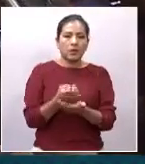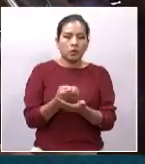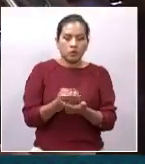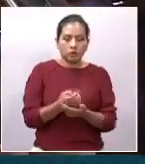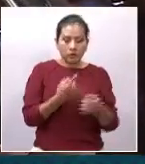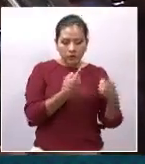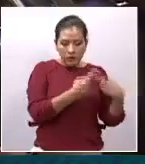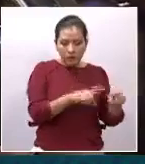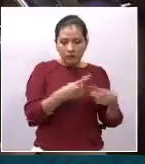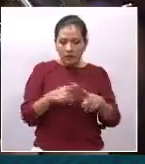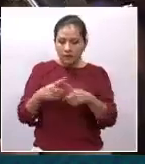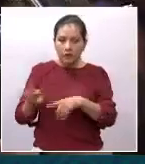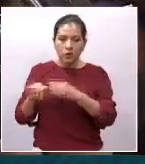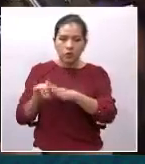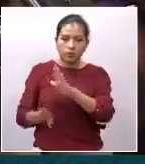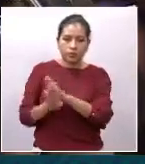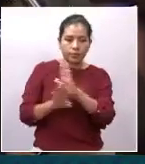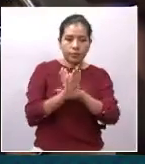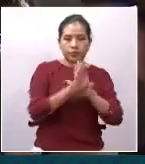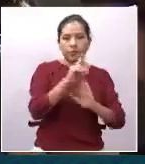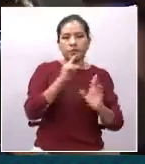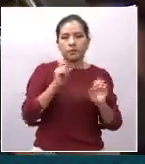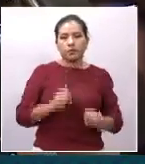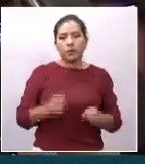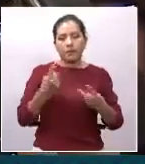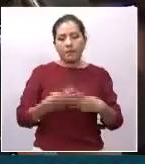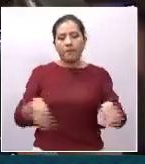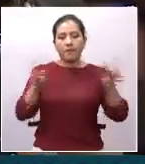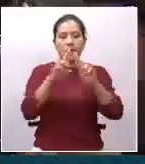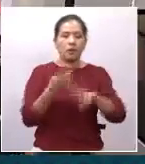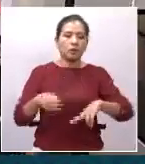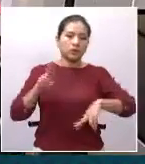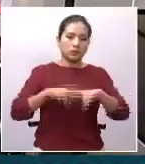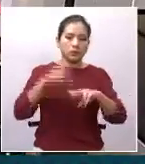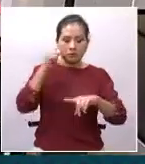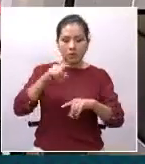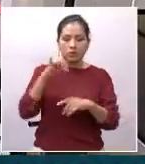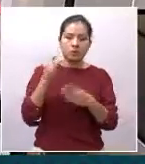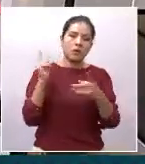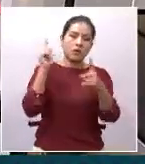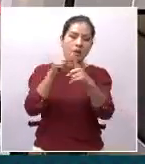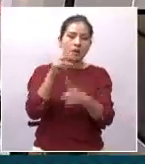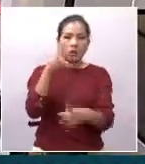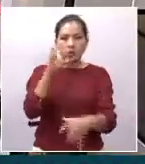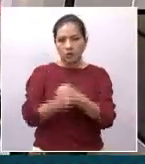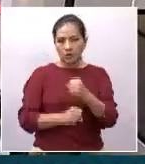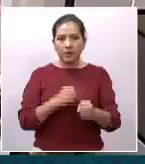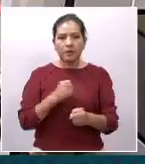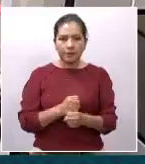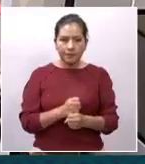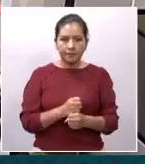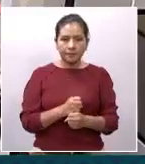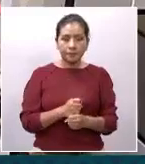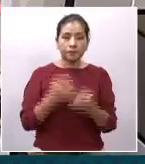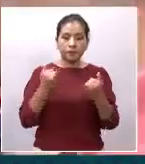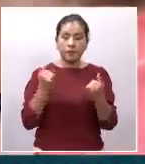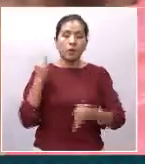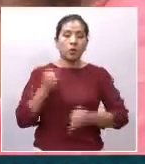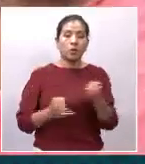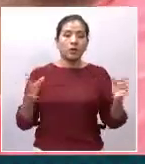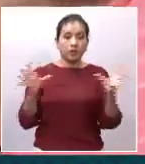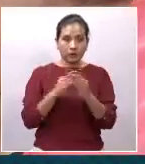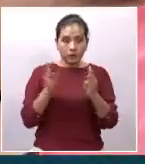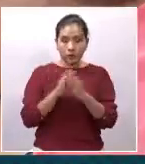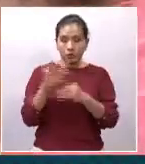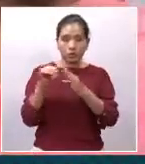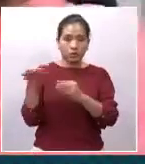esa sostenibilidad, ese valor agregado y todo lo que significa la Bolivia es el Bicentenario. Complementó que en esta última reunión de gabinete de 2023 se